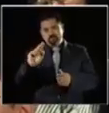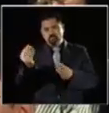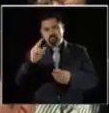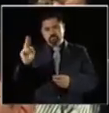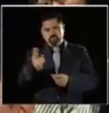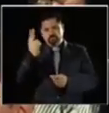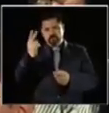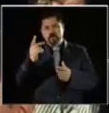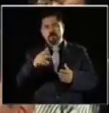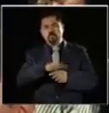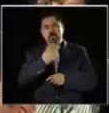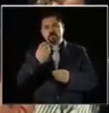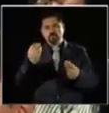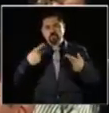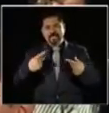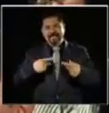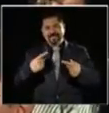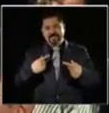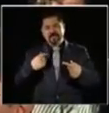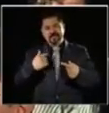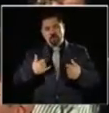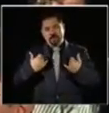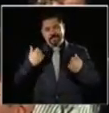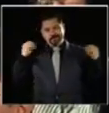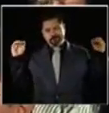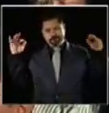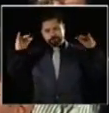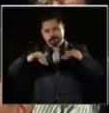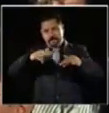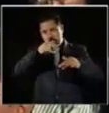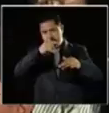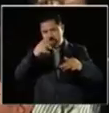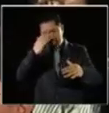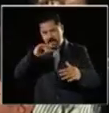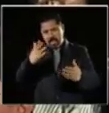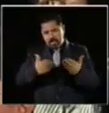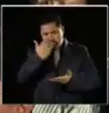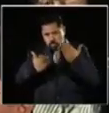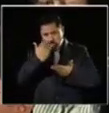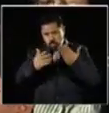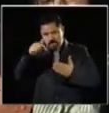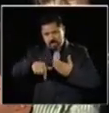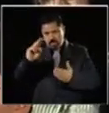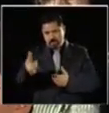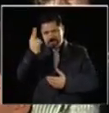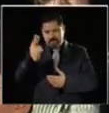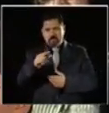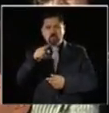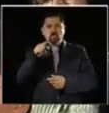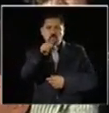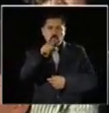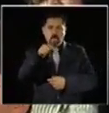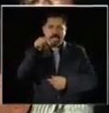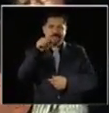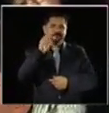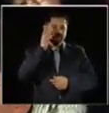emigran a esta ciudad para continuar sus estudios de nivel superior qué apoyos ofrecería el ayuntamiento en su gestión a